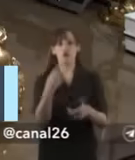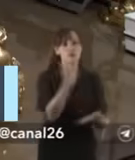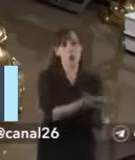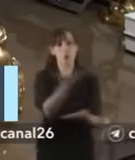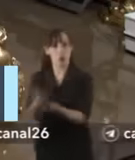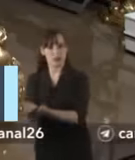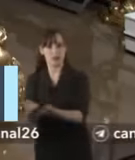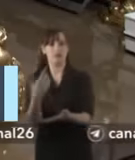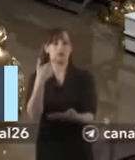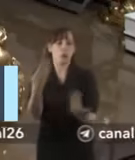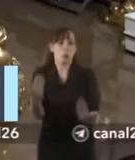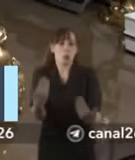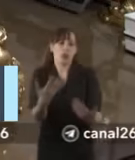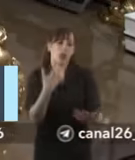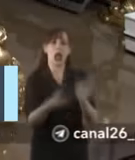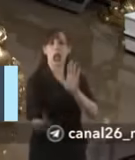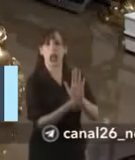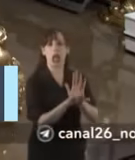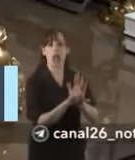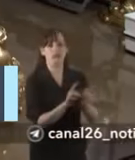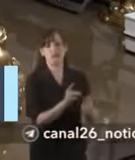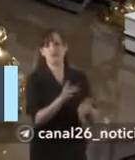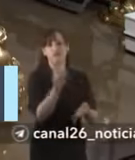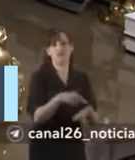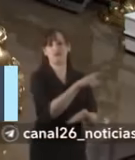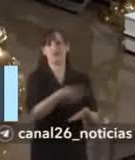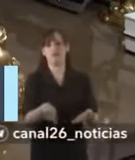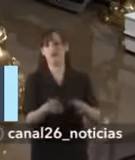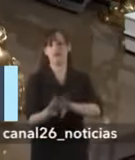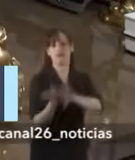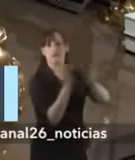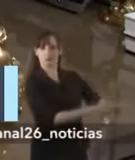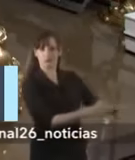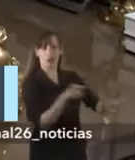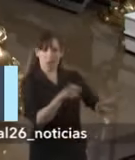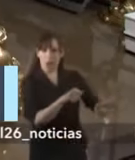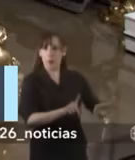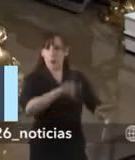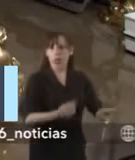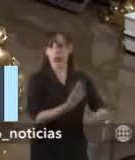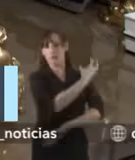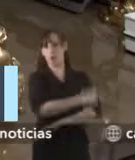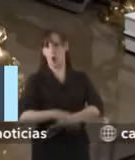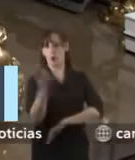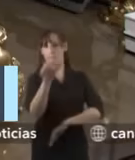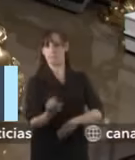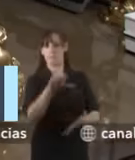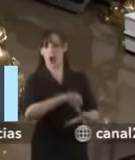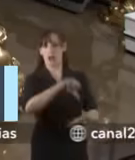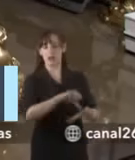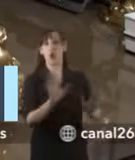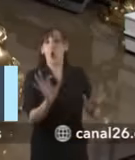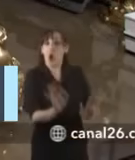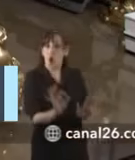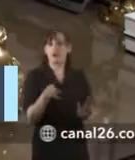rechazar la ley y continuar con el modelo que durante 100 años nos ha empobrecido o podrán aprobar la ley para hacer un cambio profundo